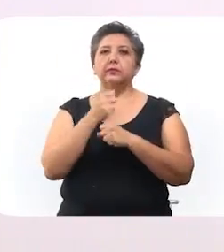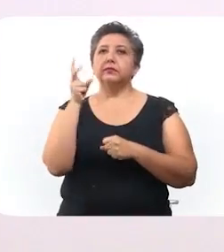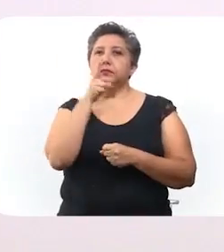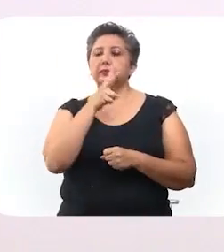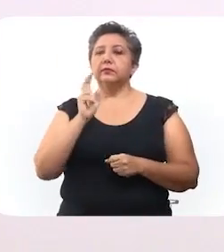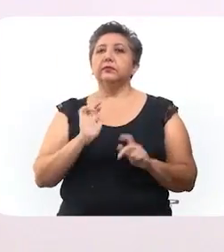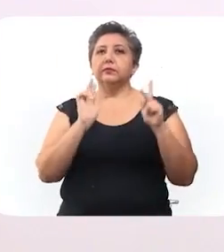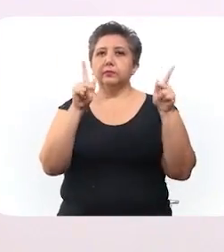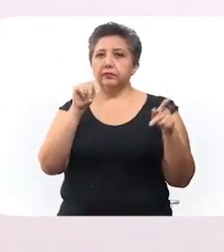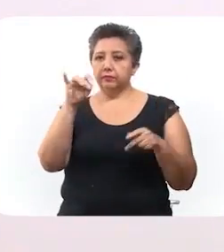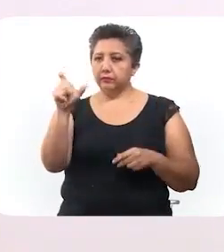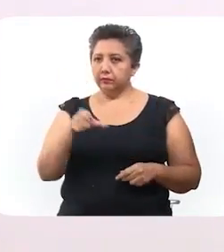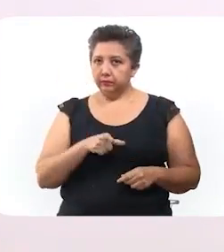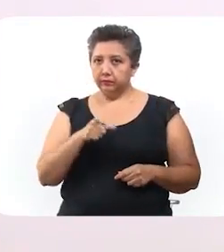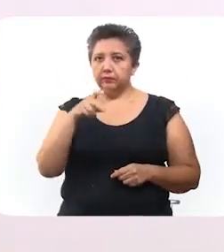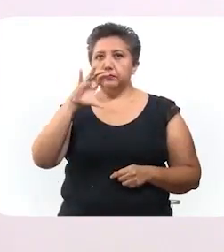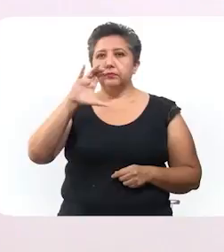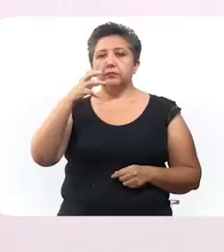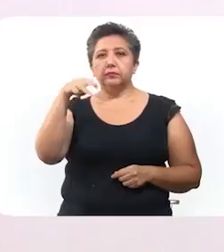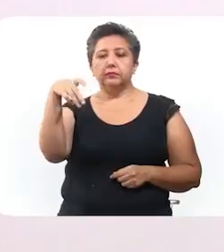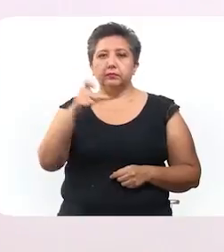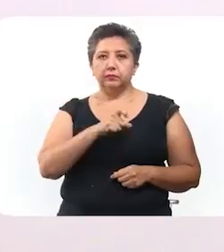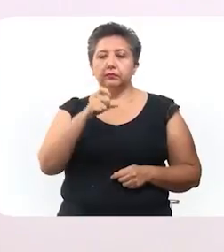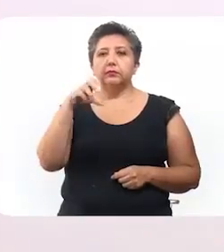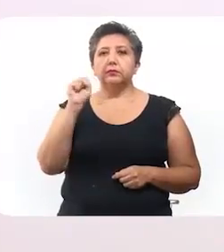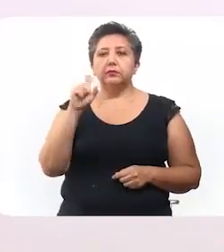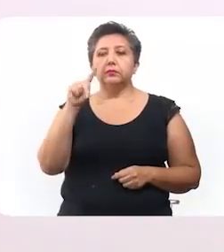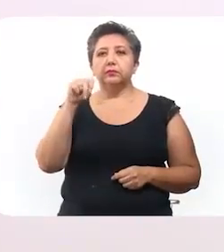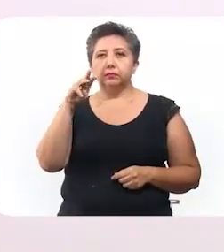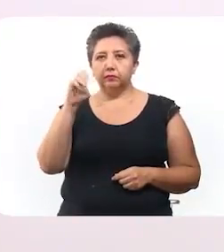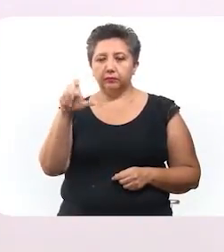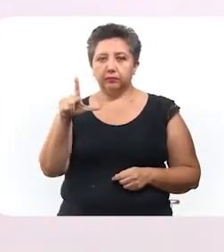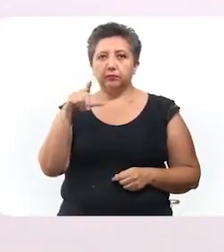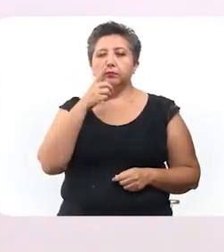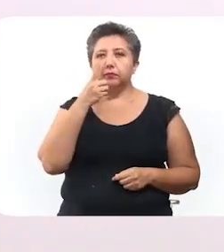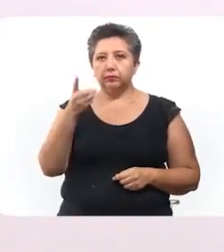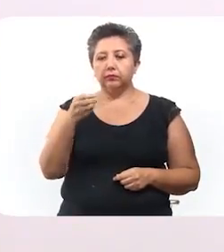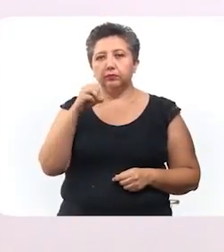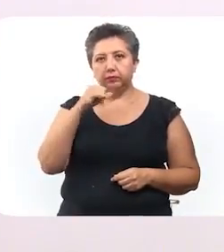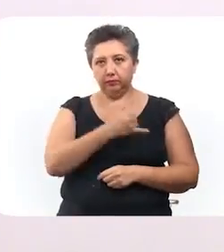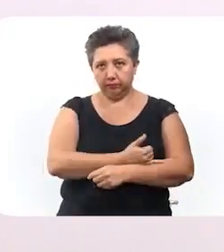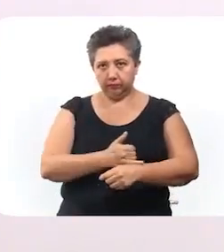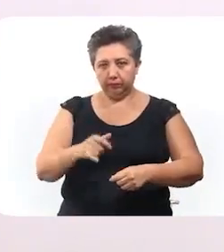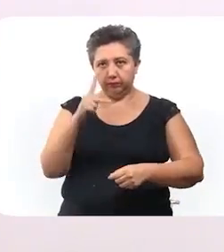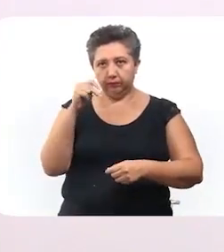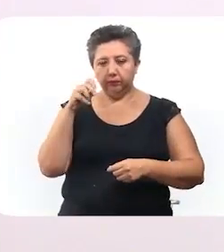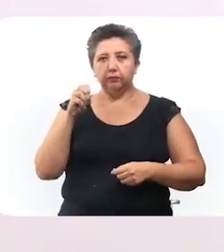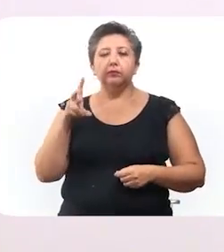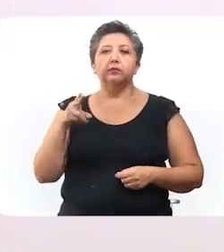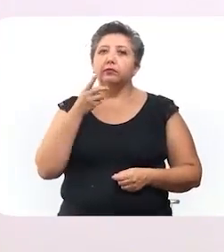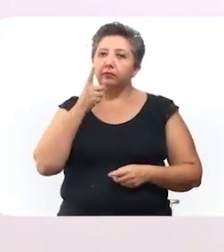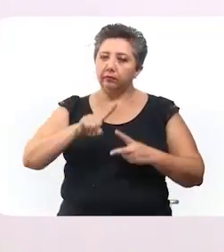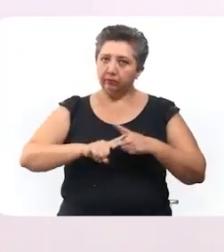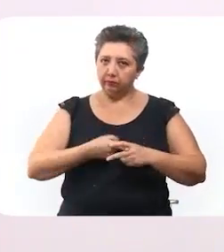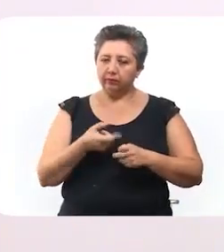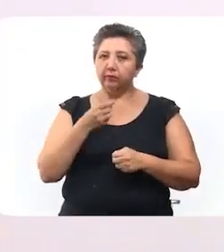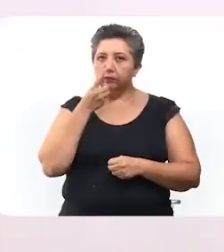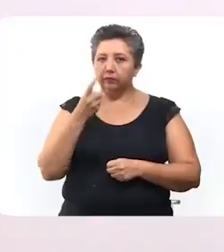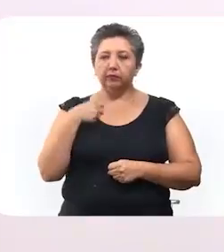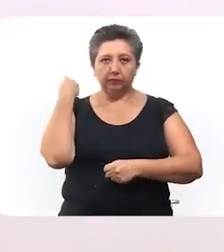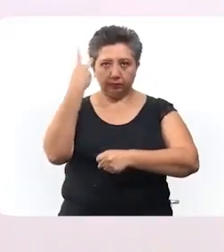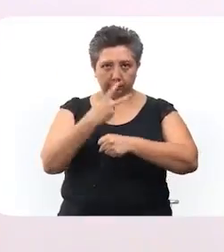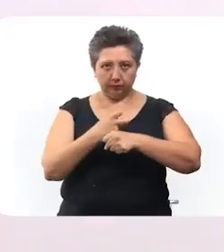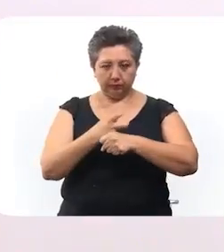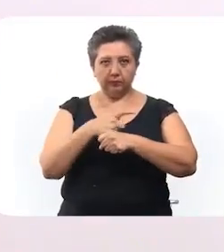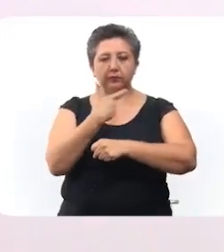Valladolid, Progreso, Tecash, Chemash, Ticul, Oshkuskap, Motul, Junucmá, Izamal y Peto. También comenzamos la aplicación de la